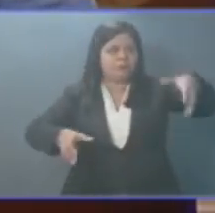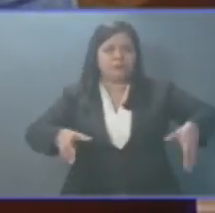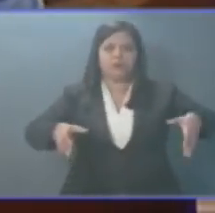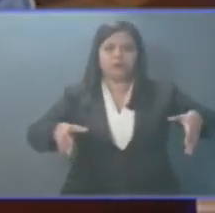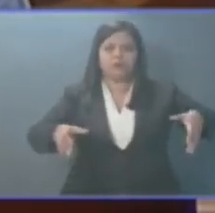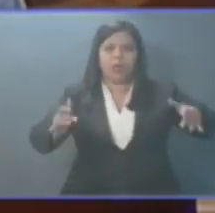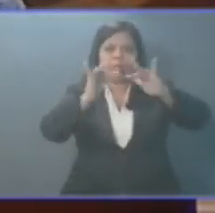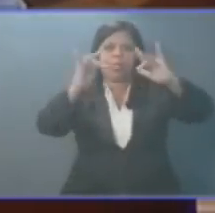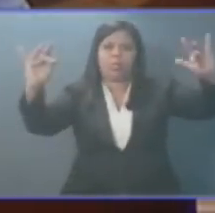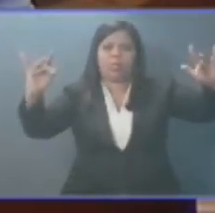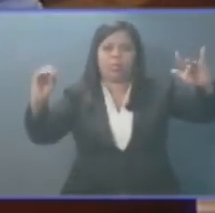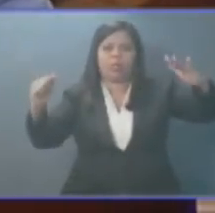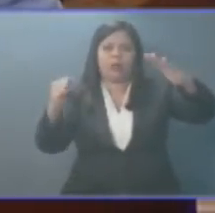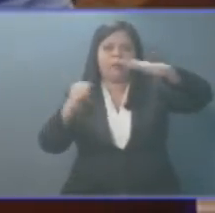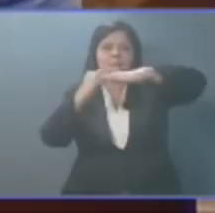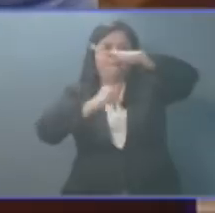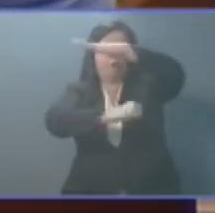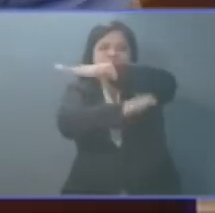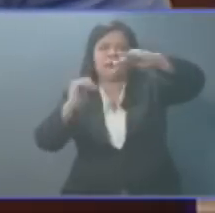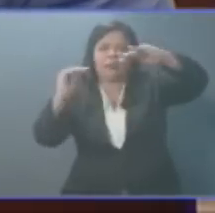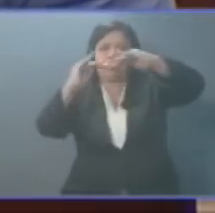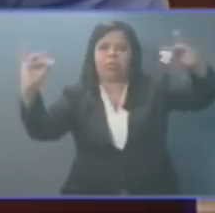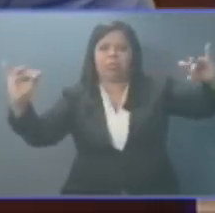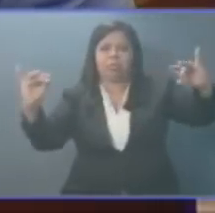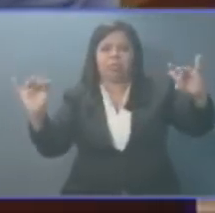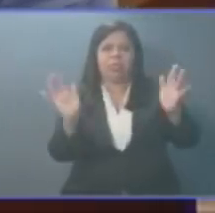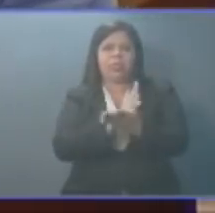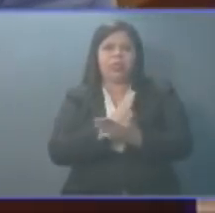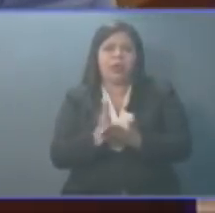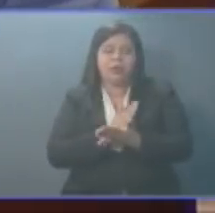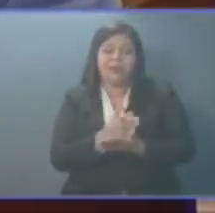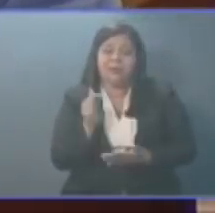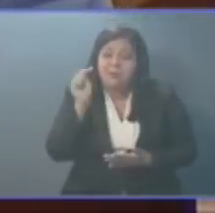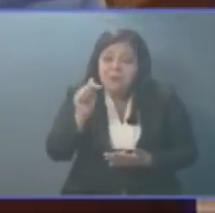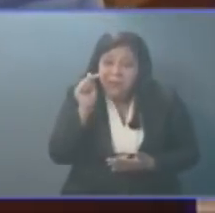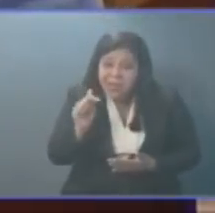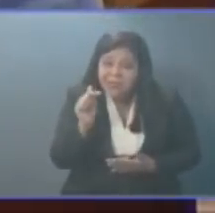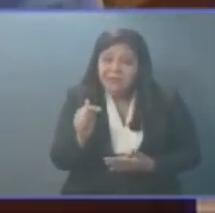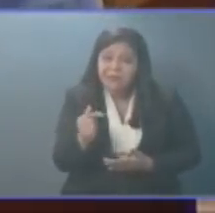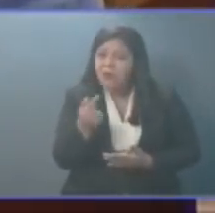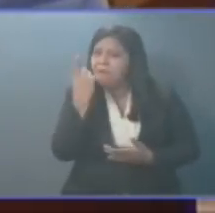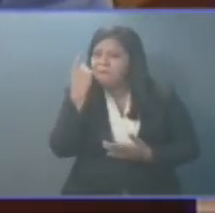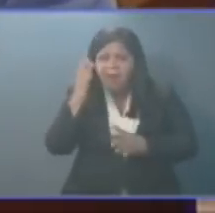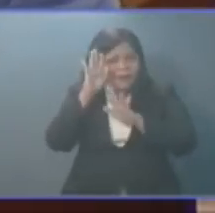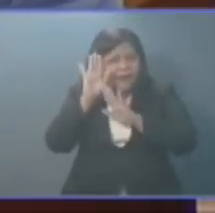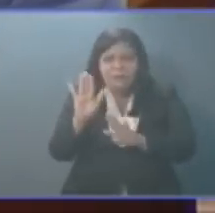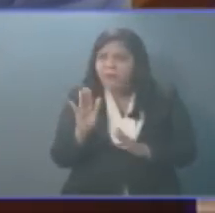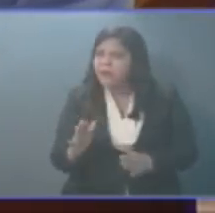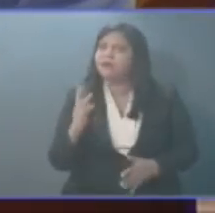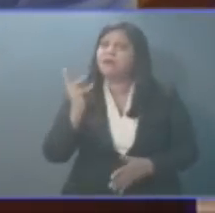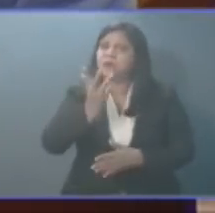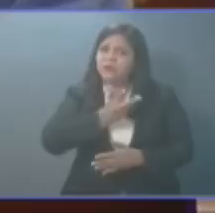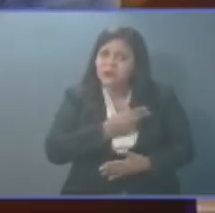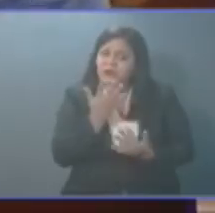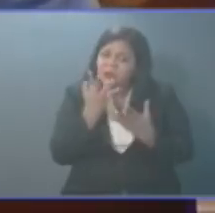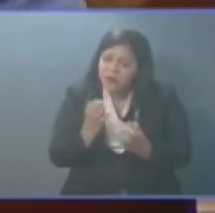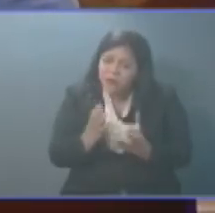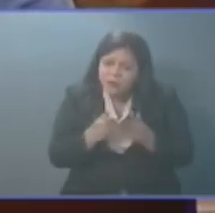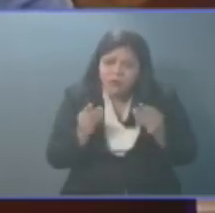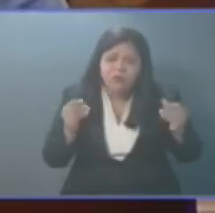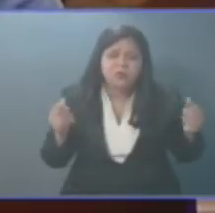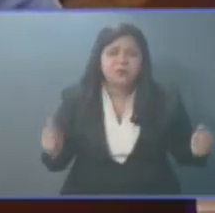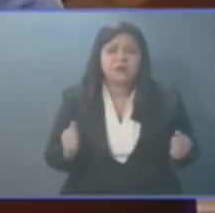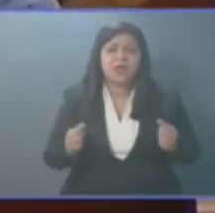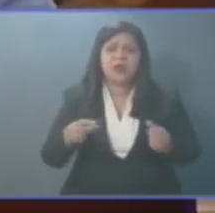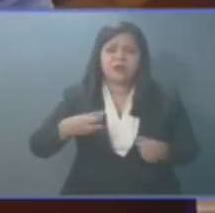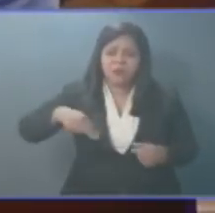estribos y sin puente. Precisamente por este tipo de falta de respeto al pueblo, nos planteamos corregir el rumbo